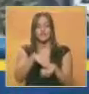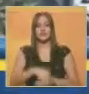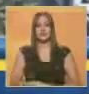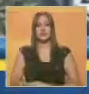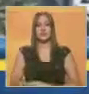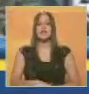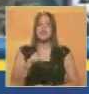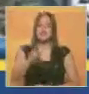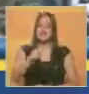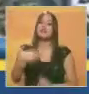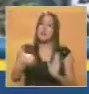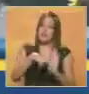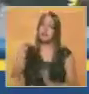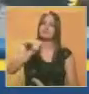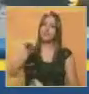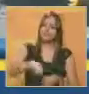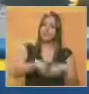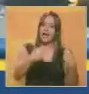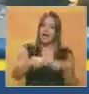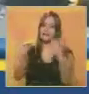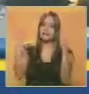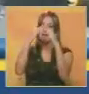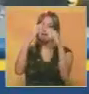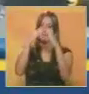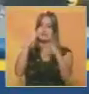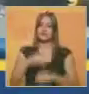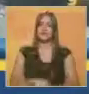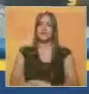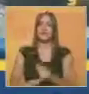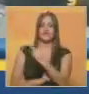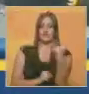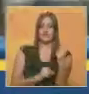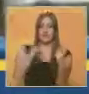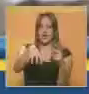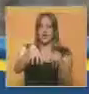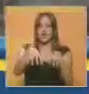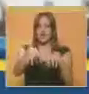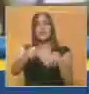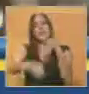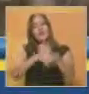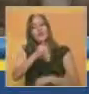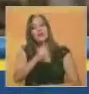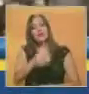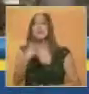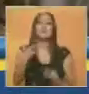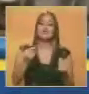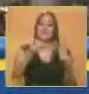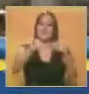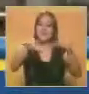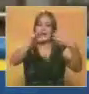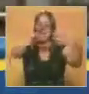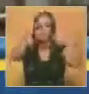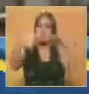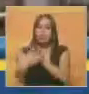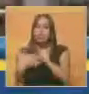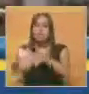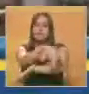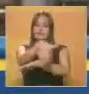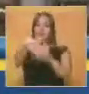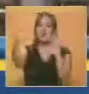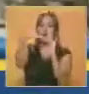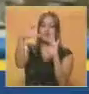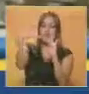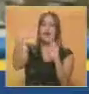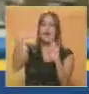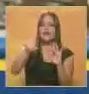poiré confirmó los daños en las viviendas de Guerrero y Oaxaca e informó que hay varios derrumbes en carreteras que comunican a la zona